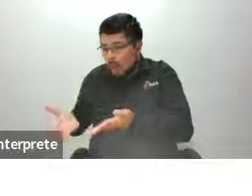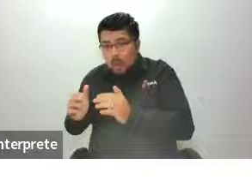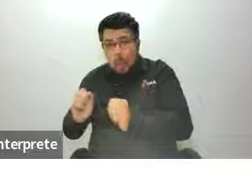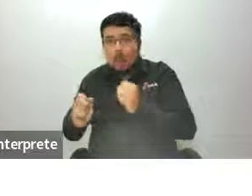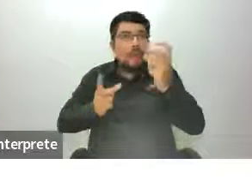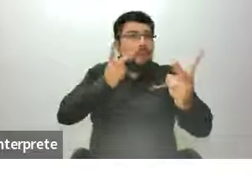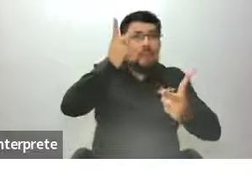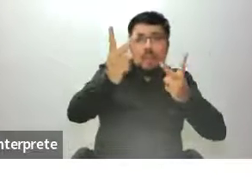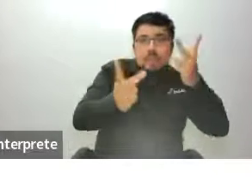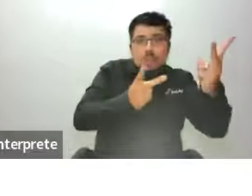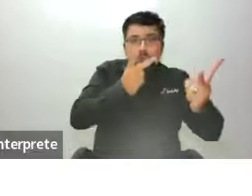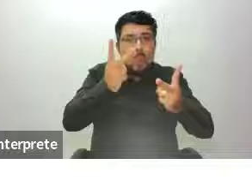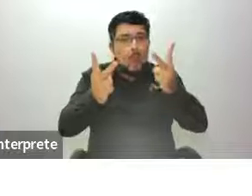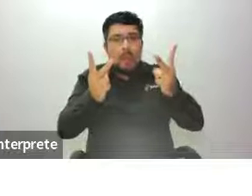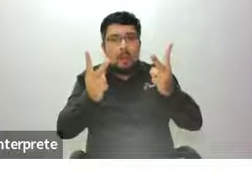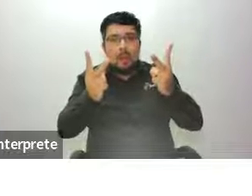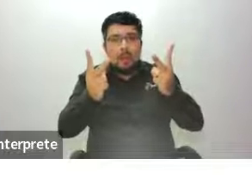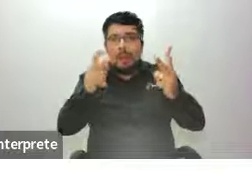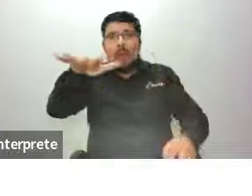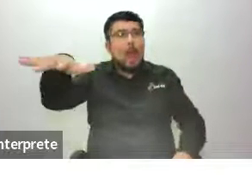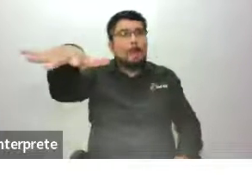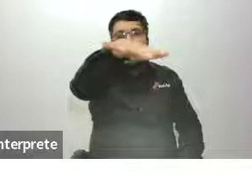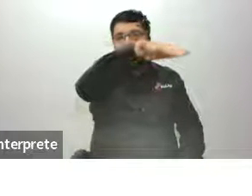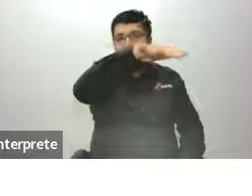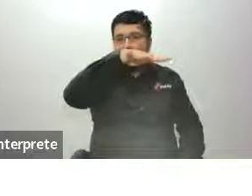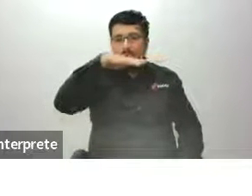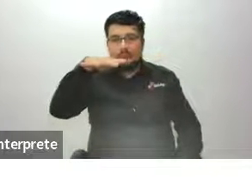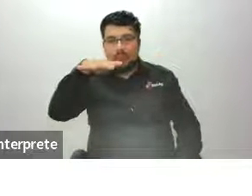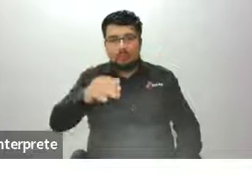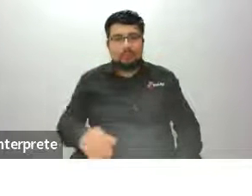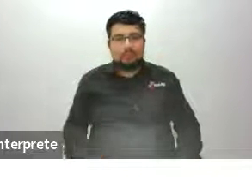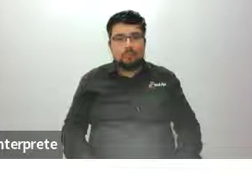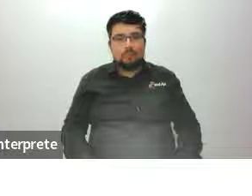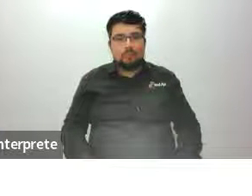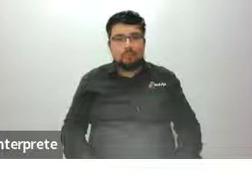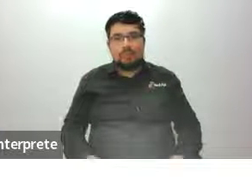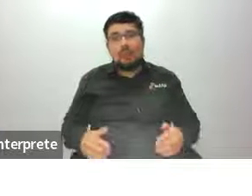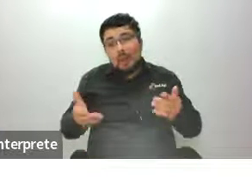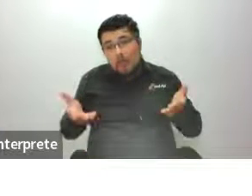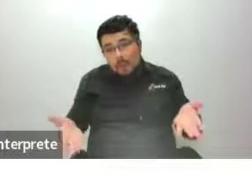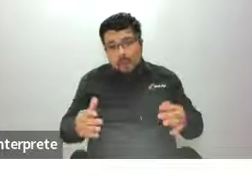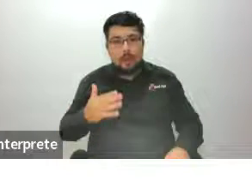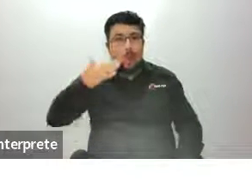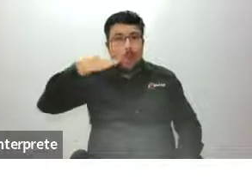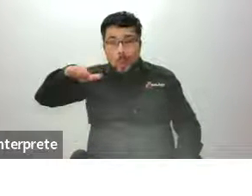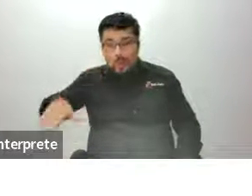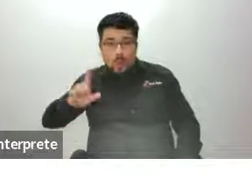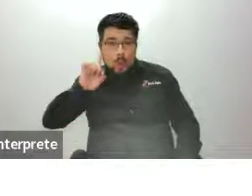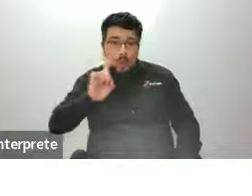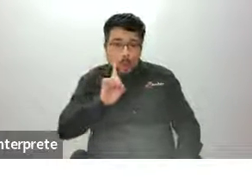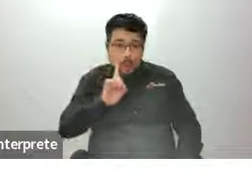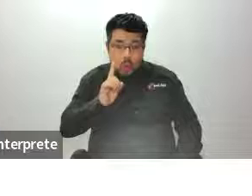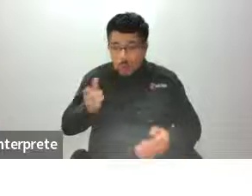auditiva, perdón, visual y espacial. Por lo tanto, un niño o una niña sorda tiene todo el potencial